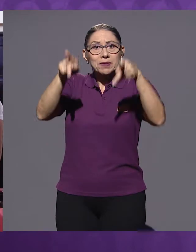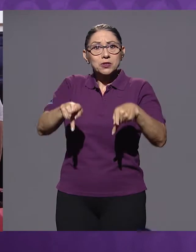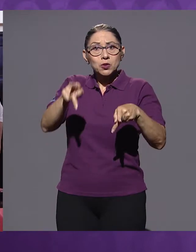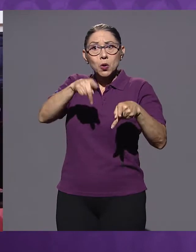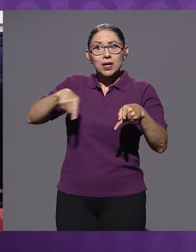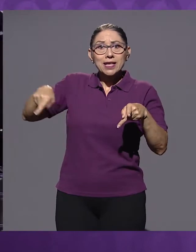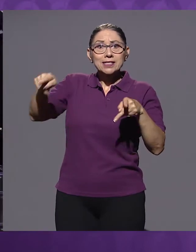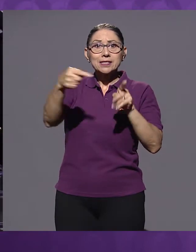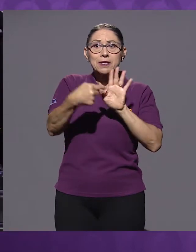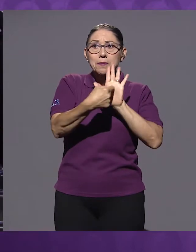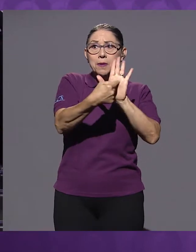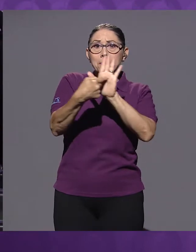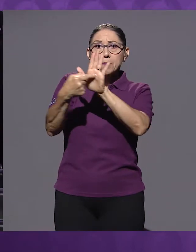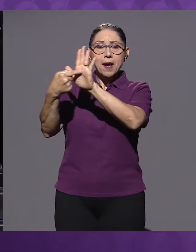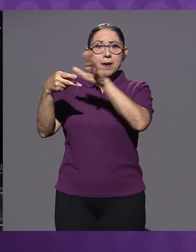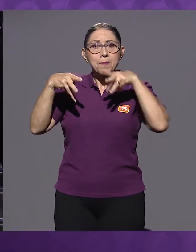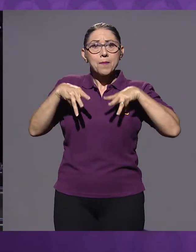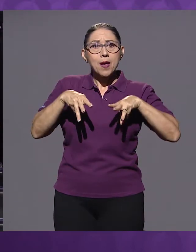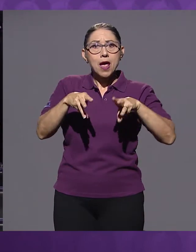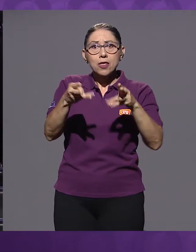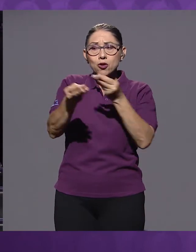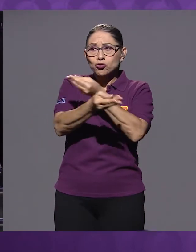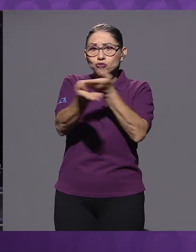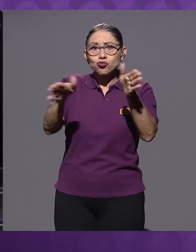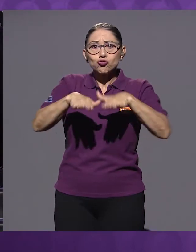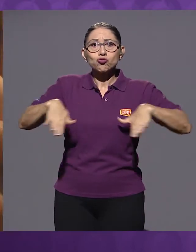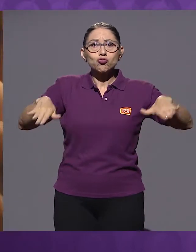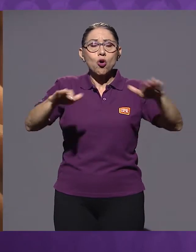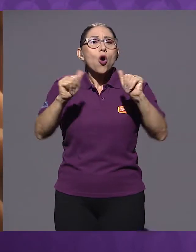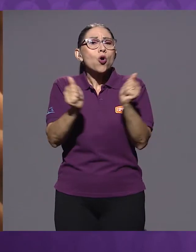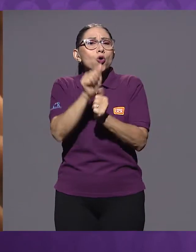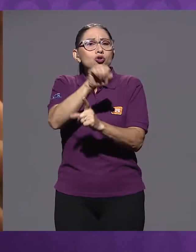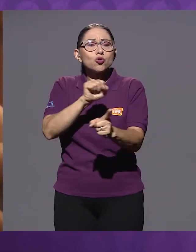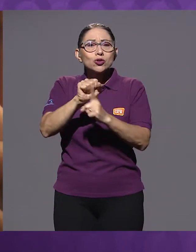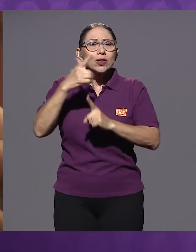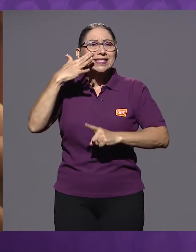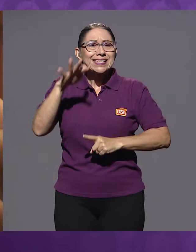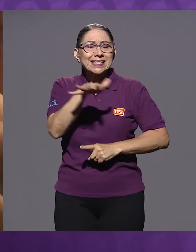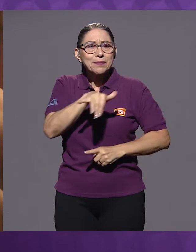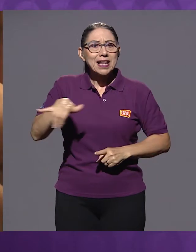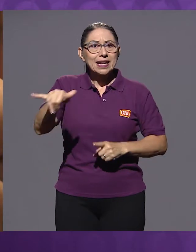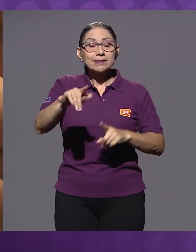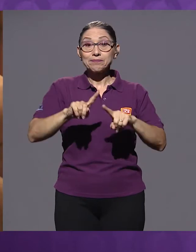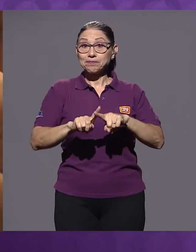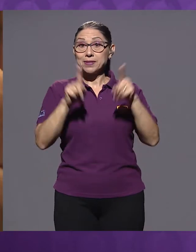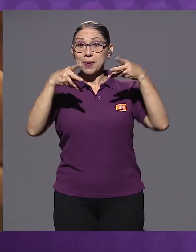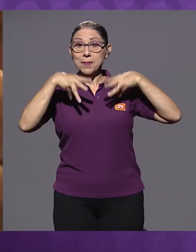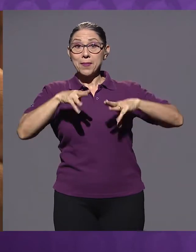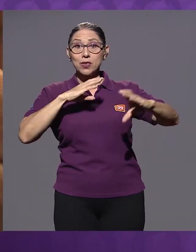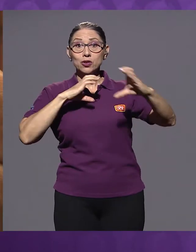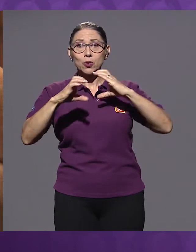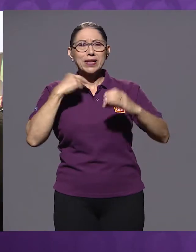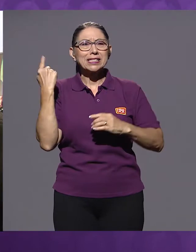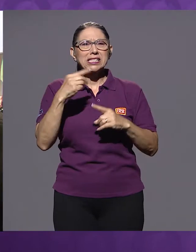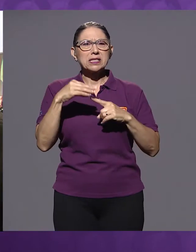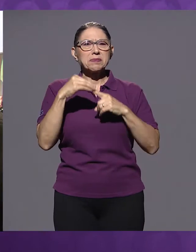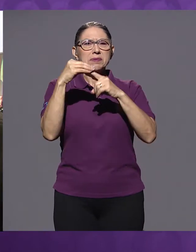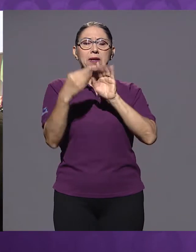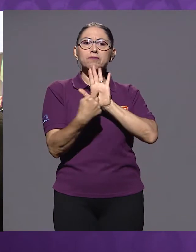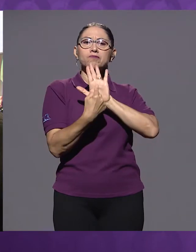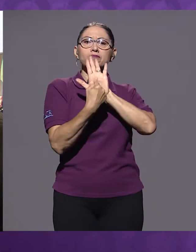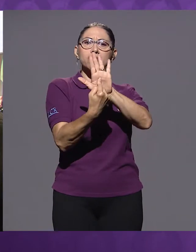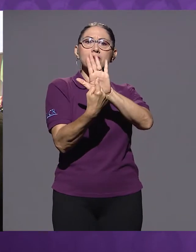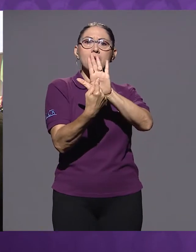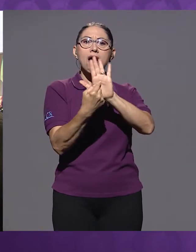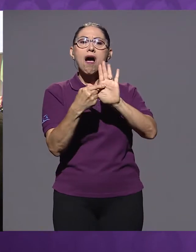en los medios y que experimentan realidades similares. Sin embargo, en los medios de comunicación lo que prima es